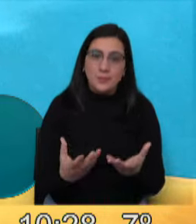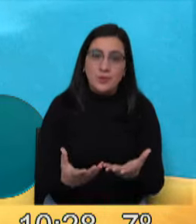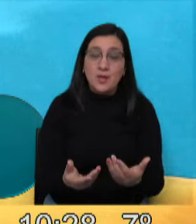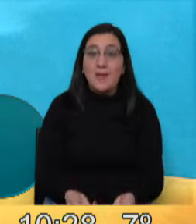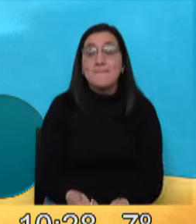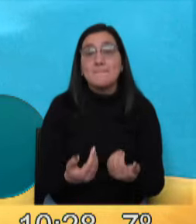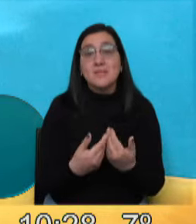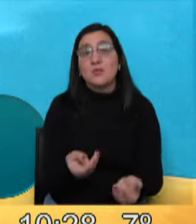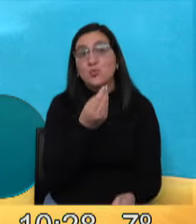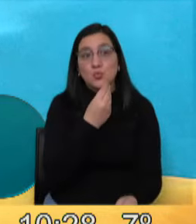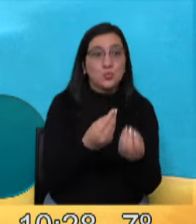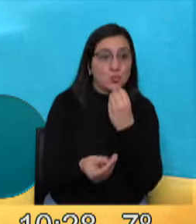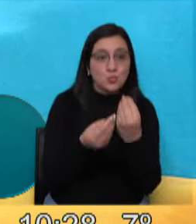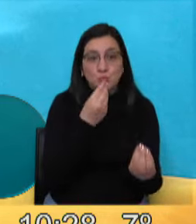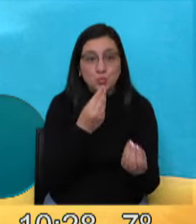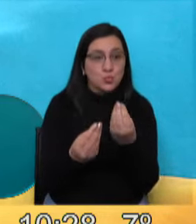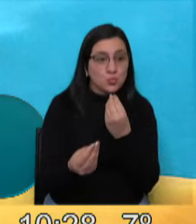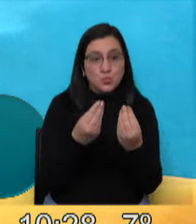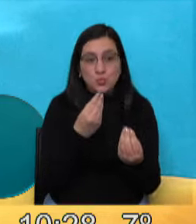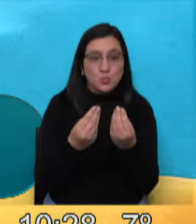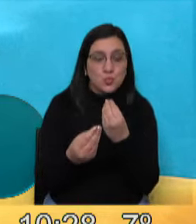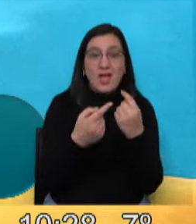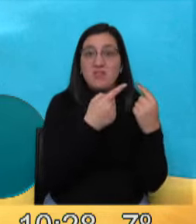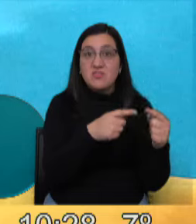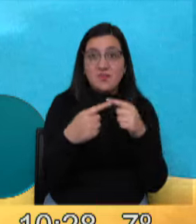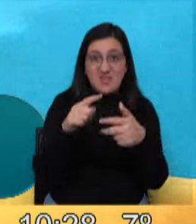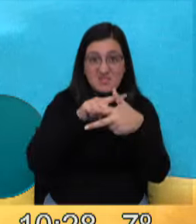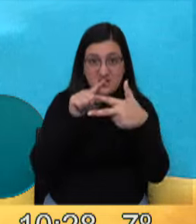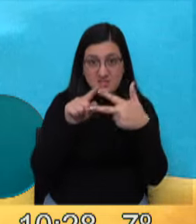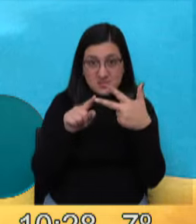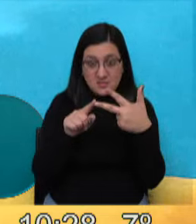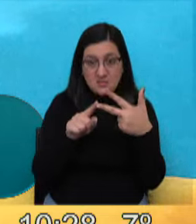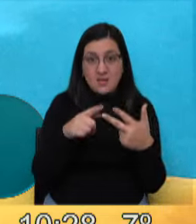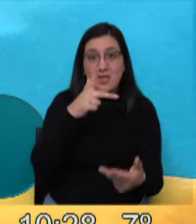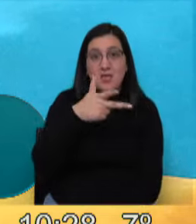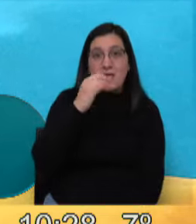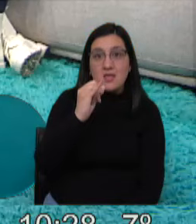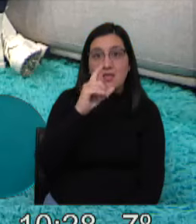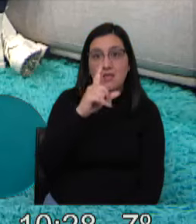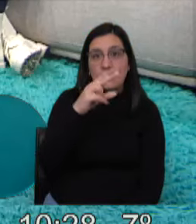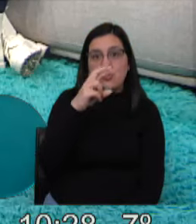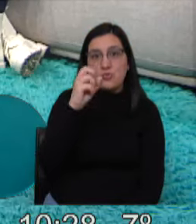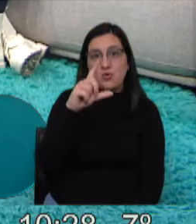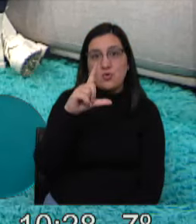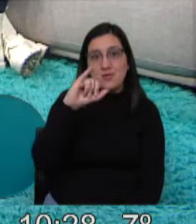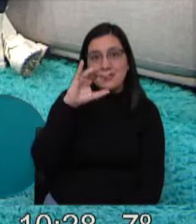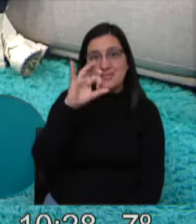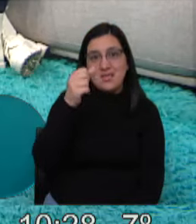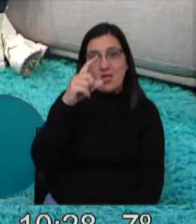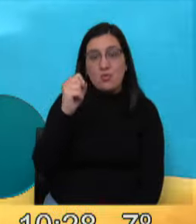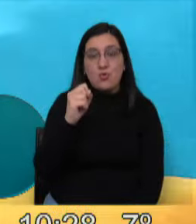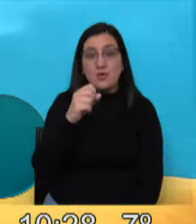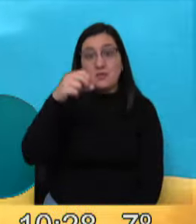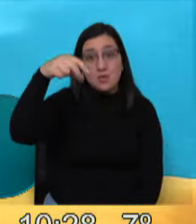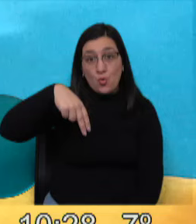Empiezan a tomarlo y bueno, acá tenemos los tipos de colágeno. Hay tres, ¿tá? El hidrolizado, que es el más común, el que se vende en todo el polvito.